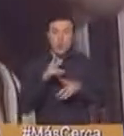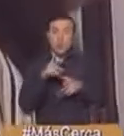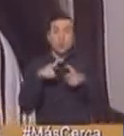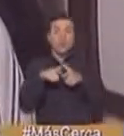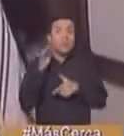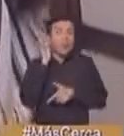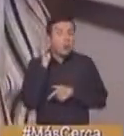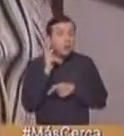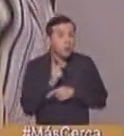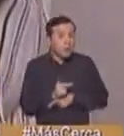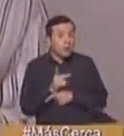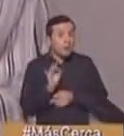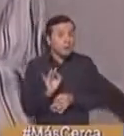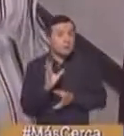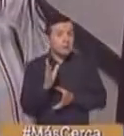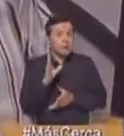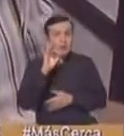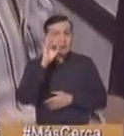mujer.